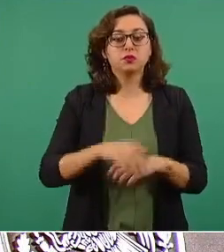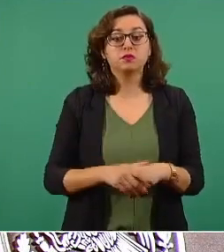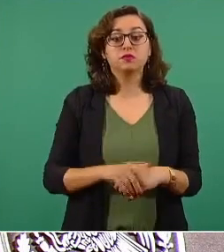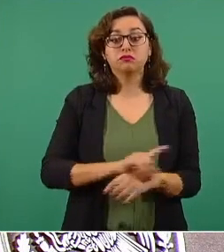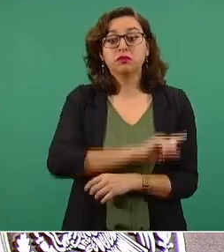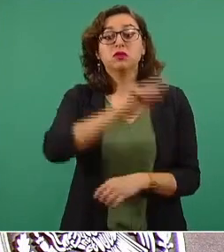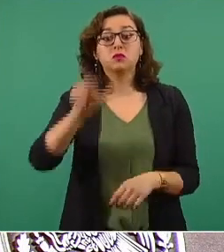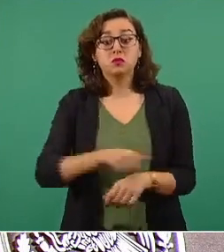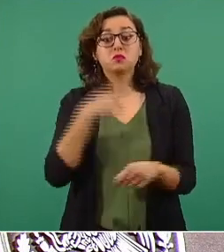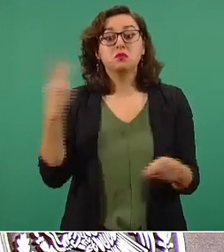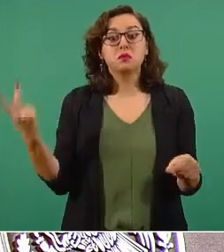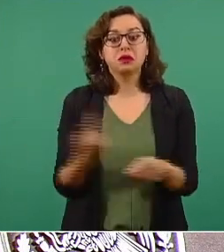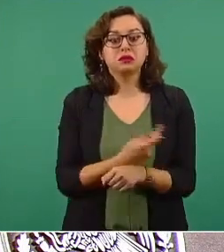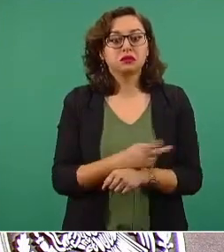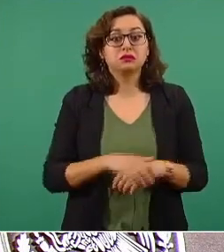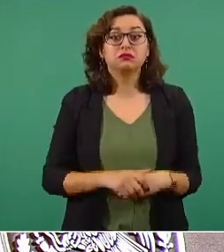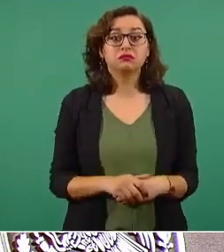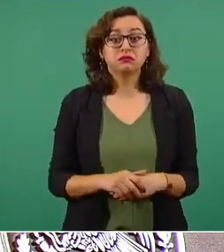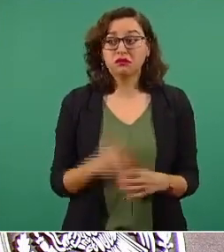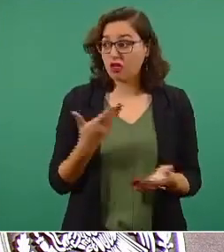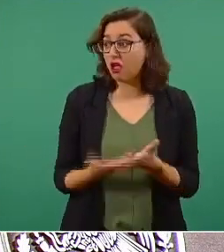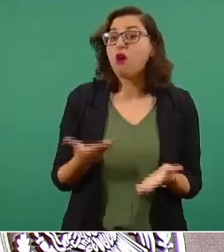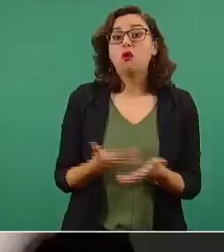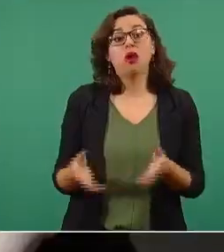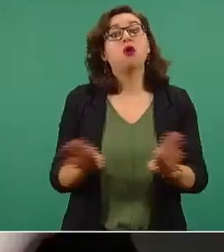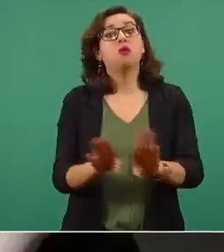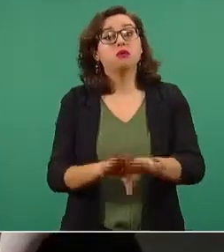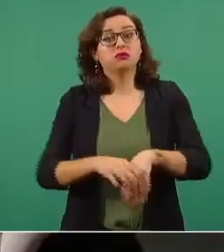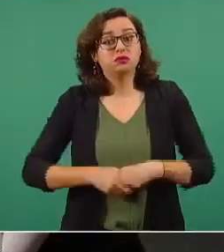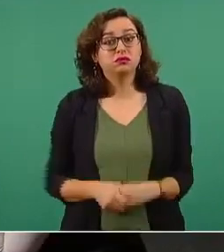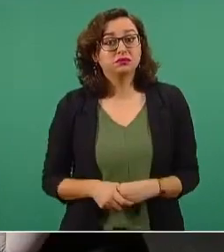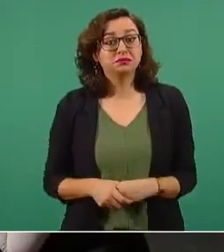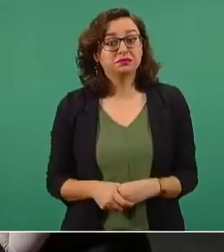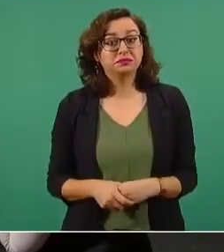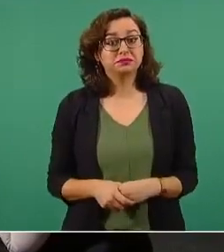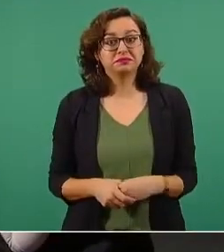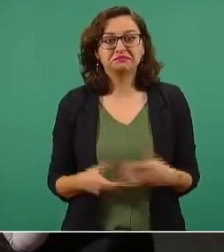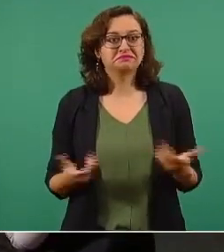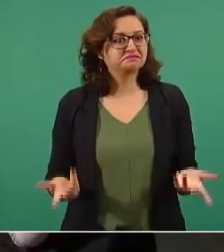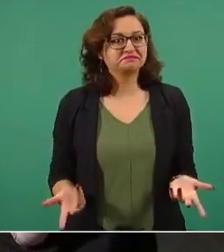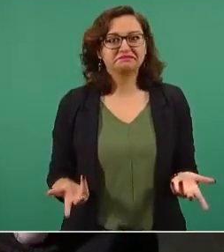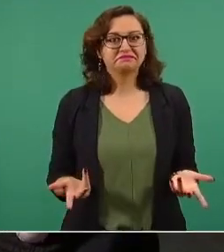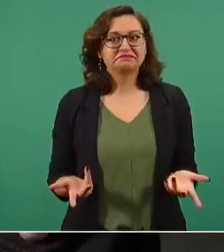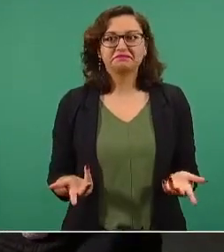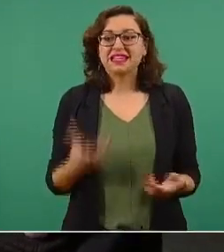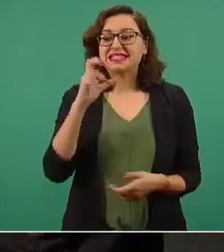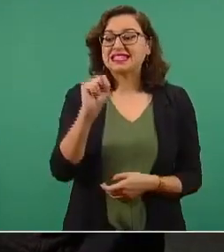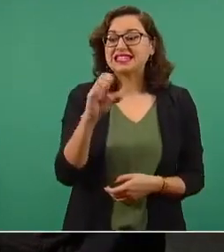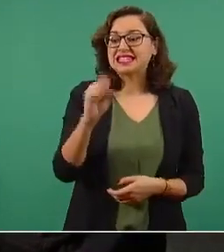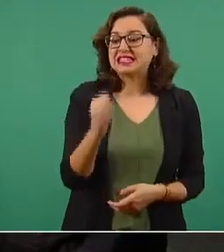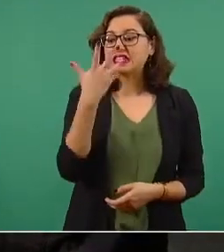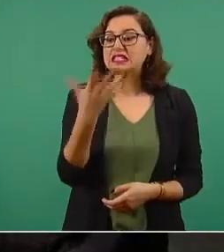Ahora tenemos que comprar el 65% de la gasolina que